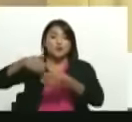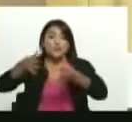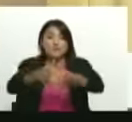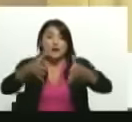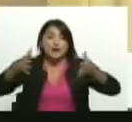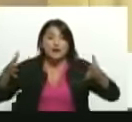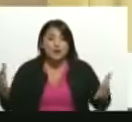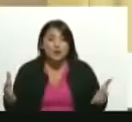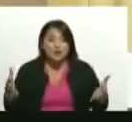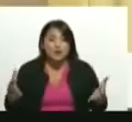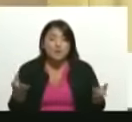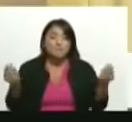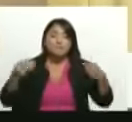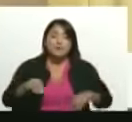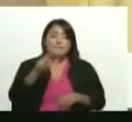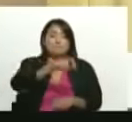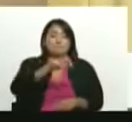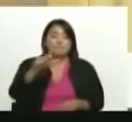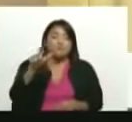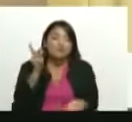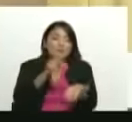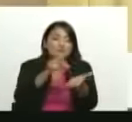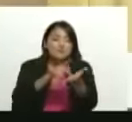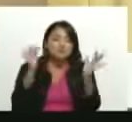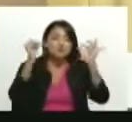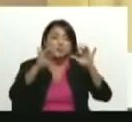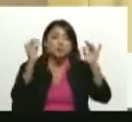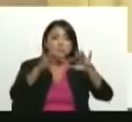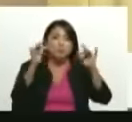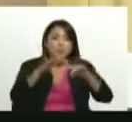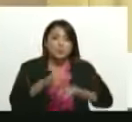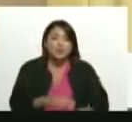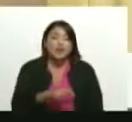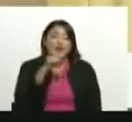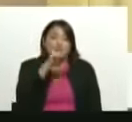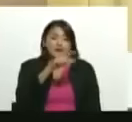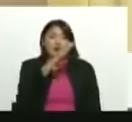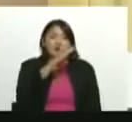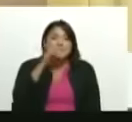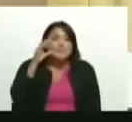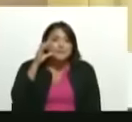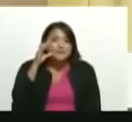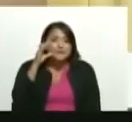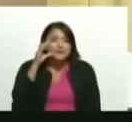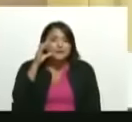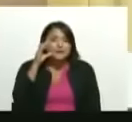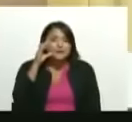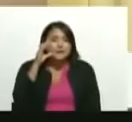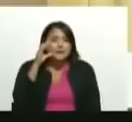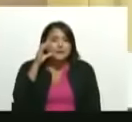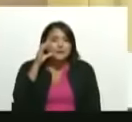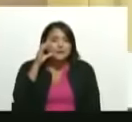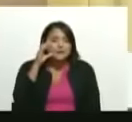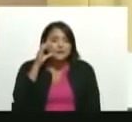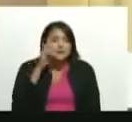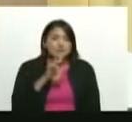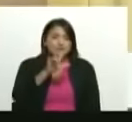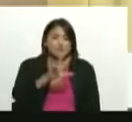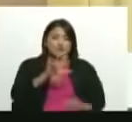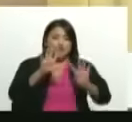mayor participación en el país. Ahí Enrique Capriles Radoski sacó 391